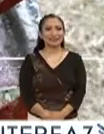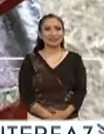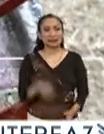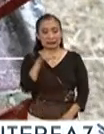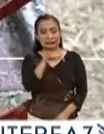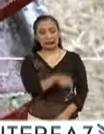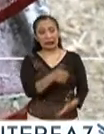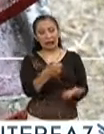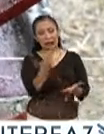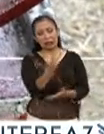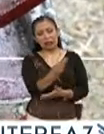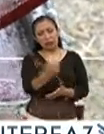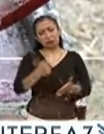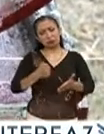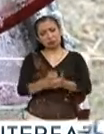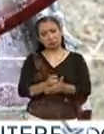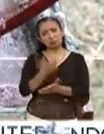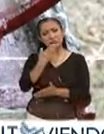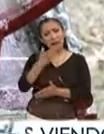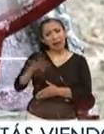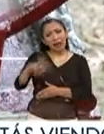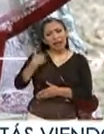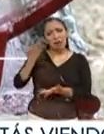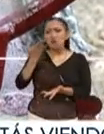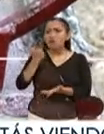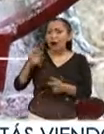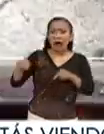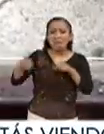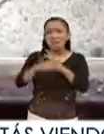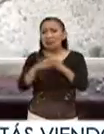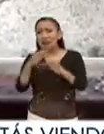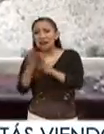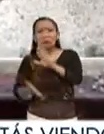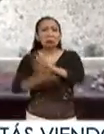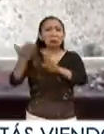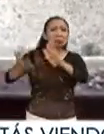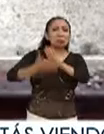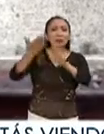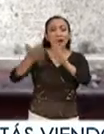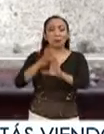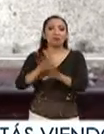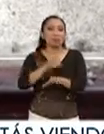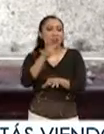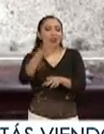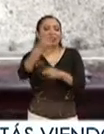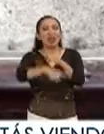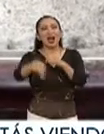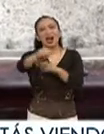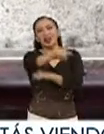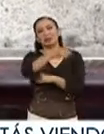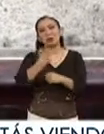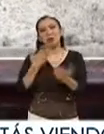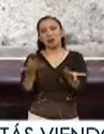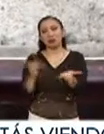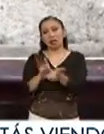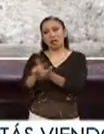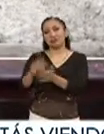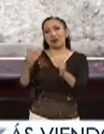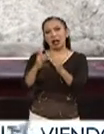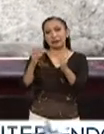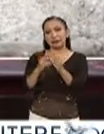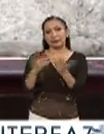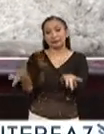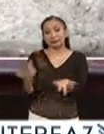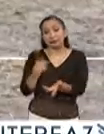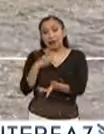Nace la necesidad de satisfacer la escasez de material de construcción por las afectaciones en derecho a la vivienda que